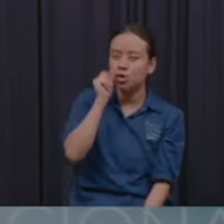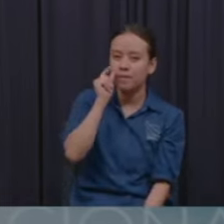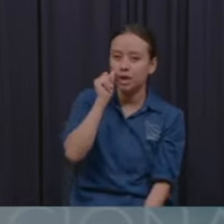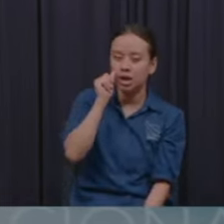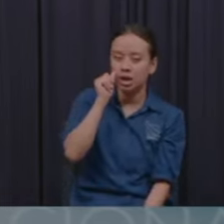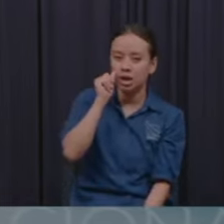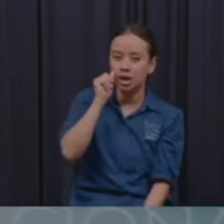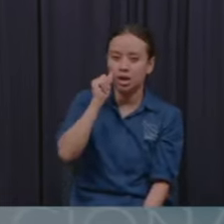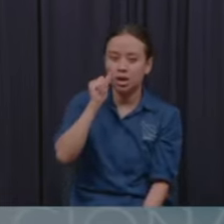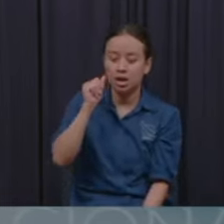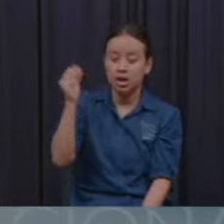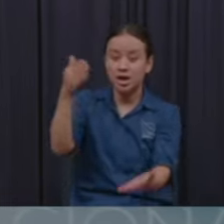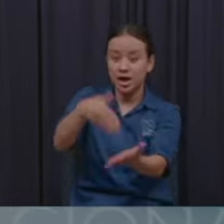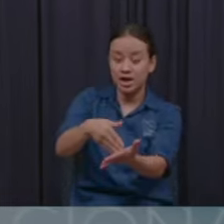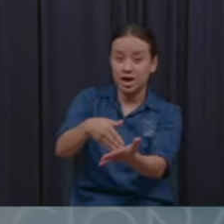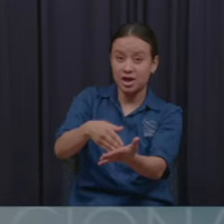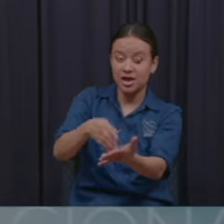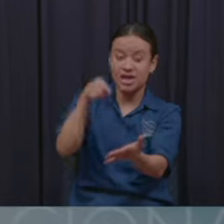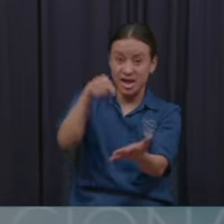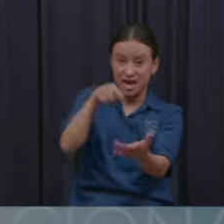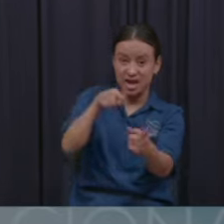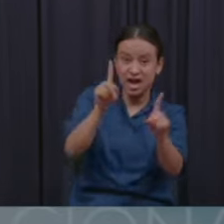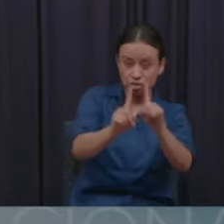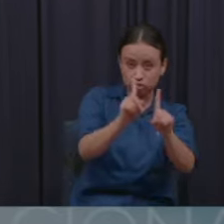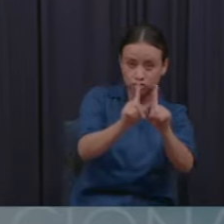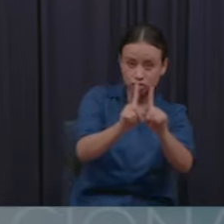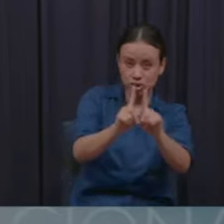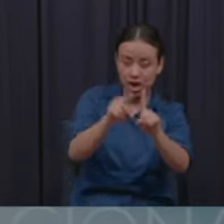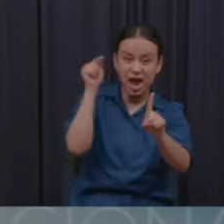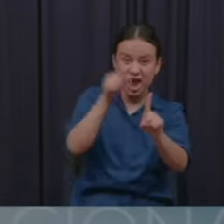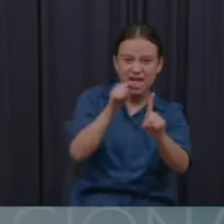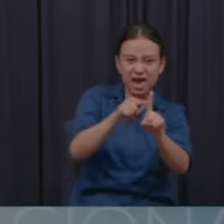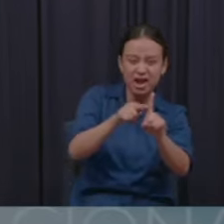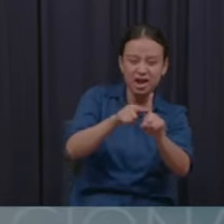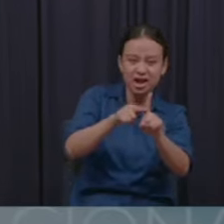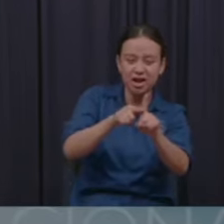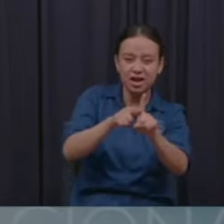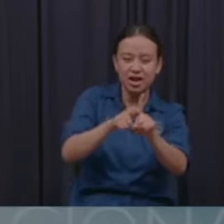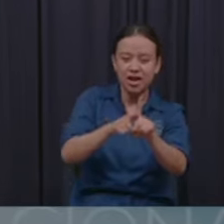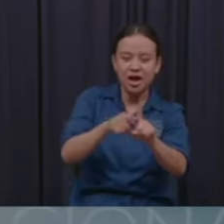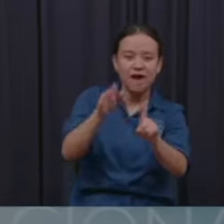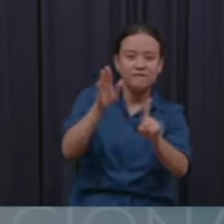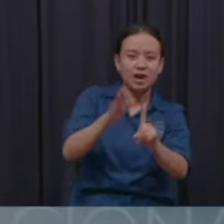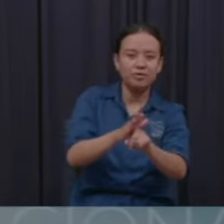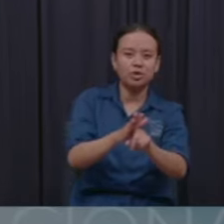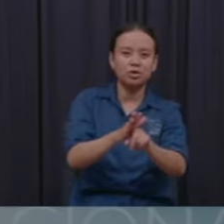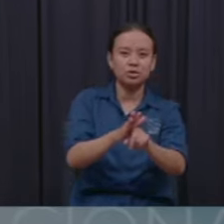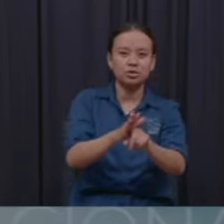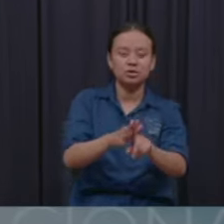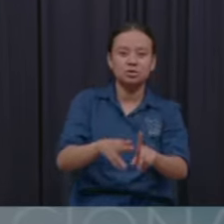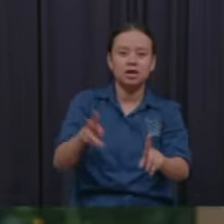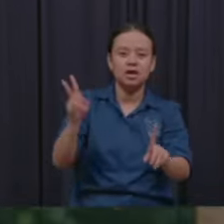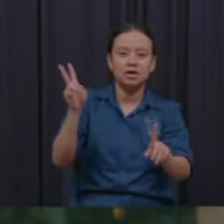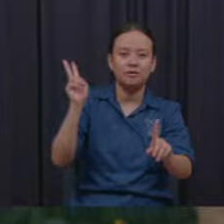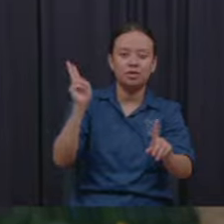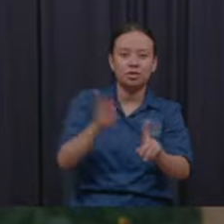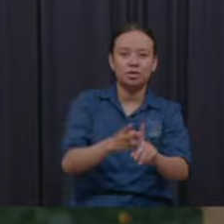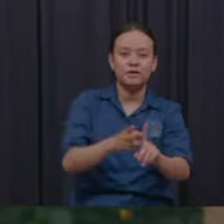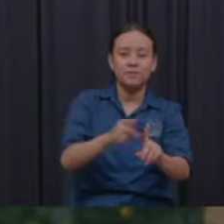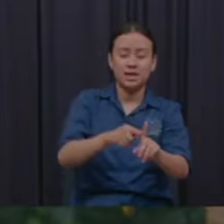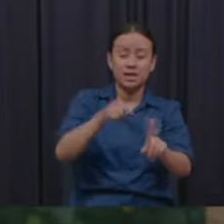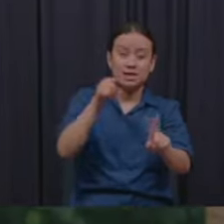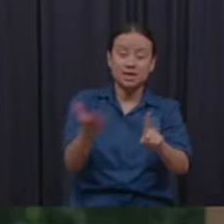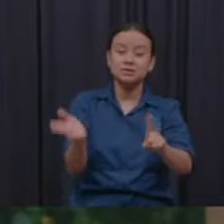Él la abusó, pero luego de eso, él se enamoró de ella. Ese